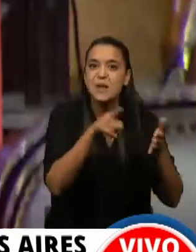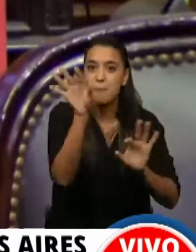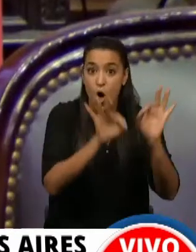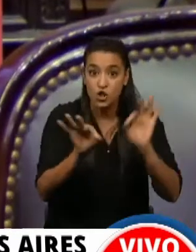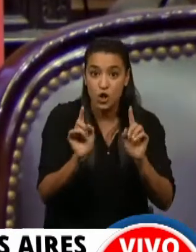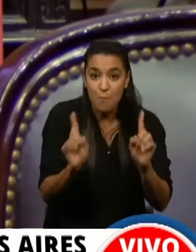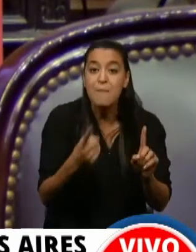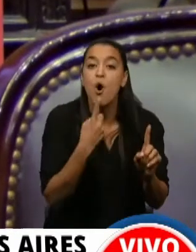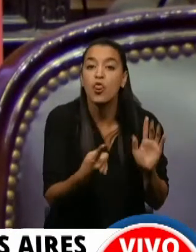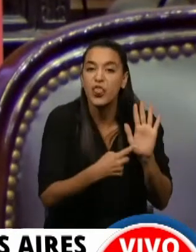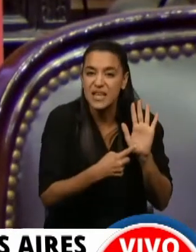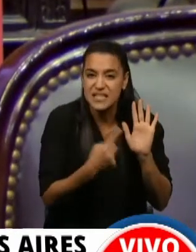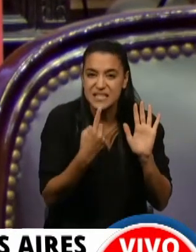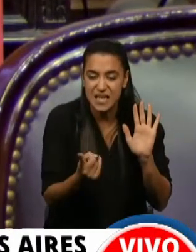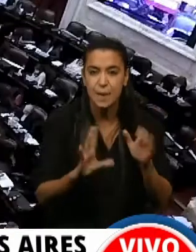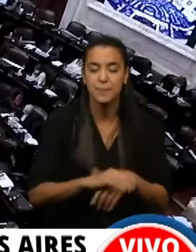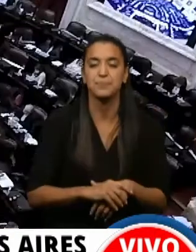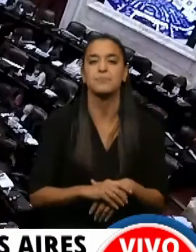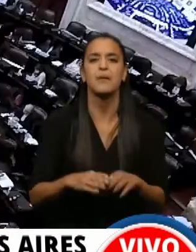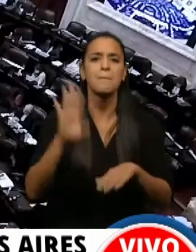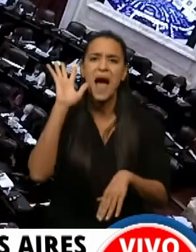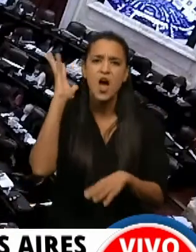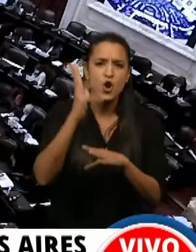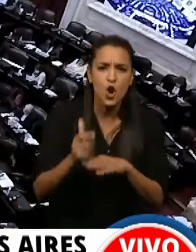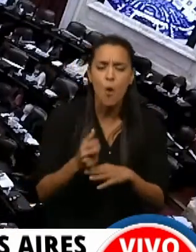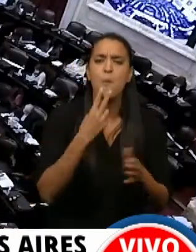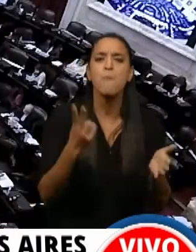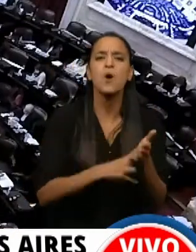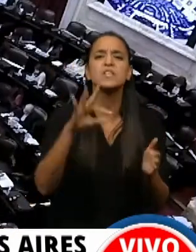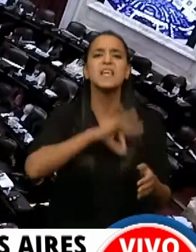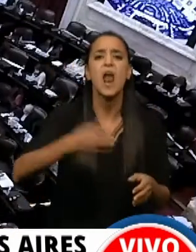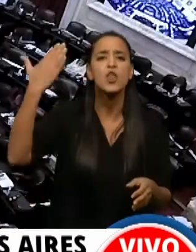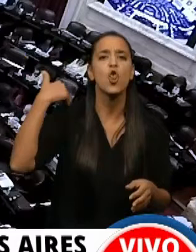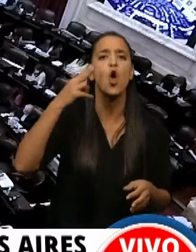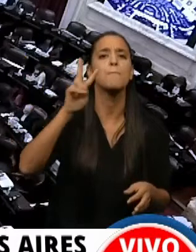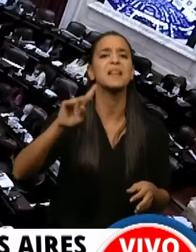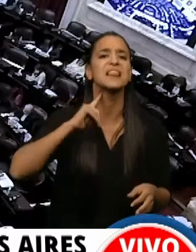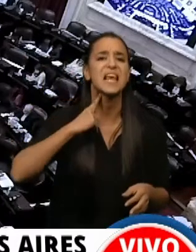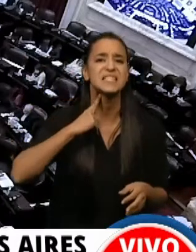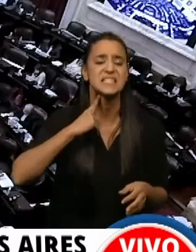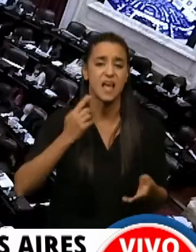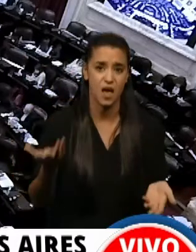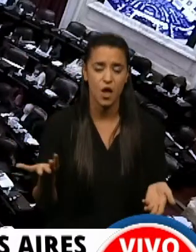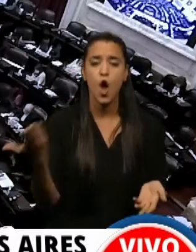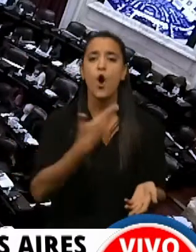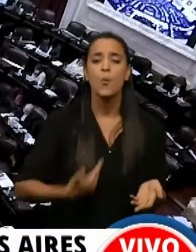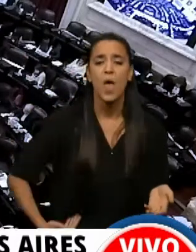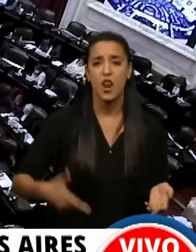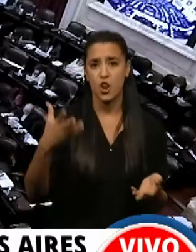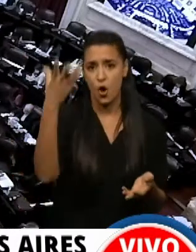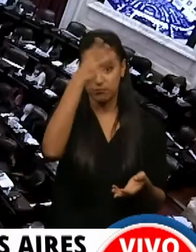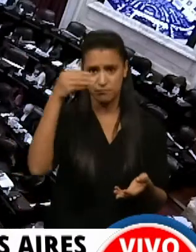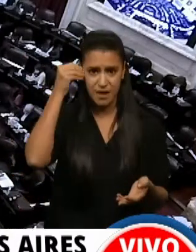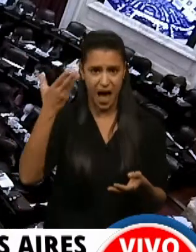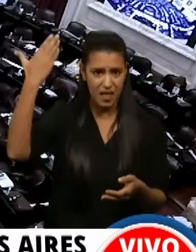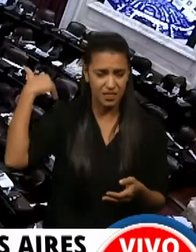proyecto, dice que el mayor robo con el impuesto al salario fue en el 2013. Le gobernaba Cristina Fernández de Kirchner, donde